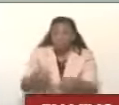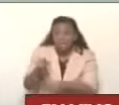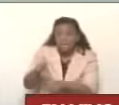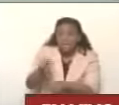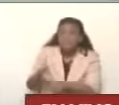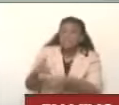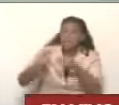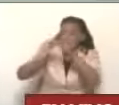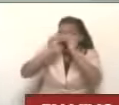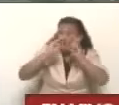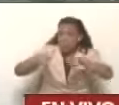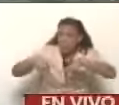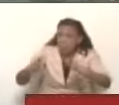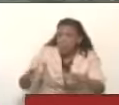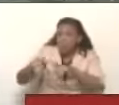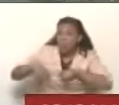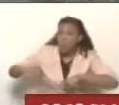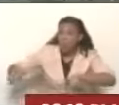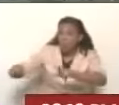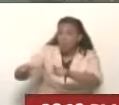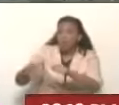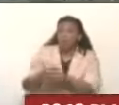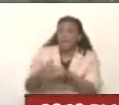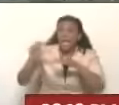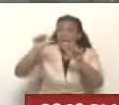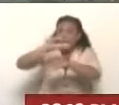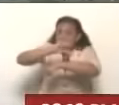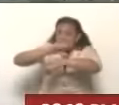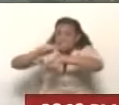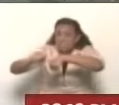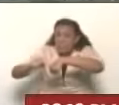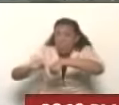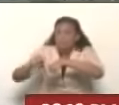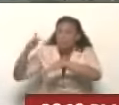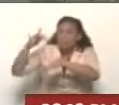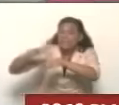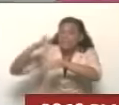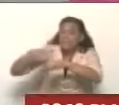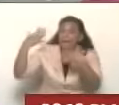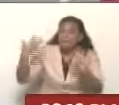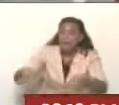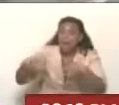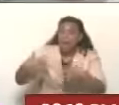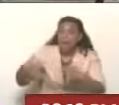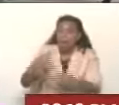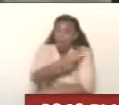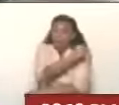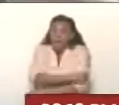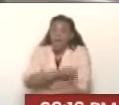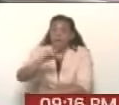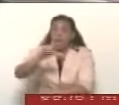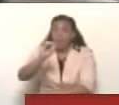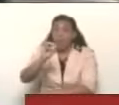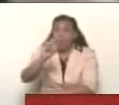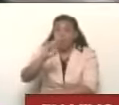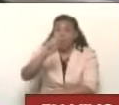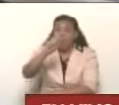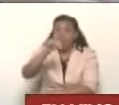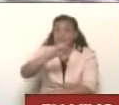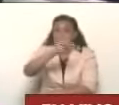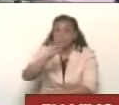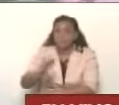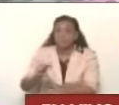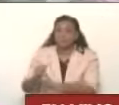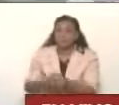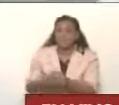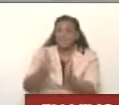se rehabilitó el quirófano de bajo riesgo del hospital Lorenza Castillo de San Juan